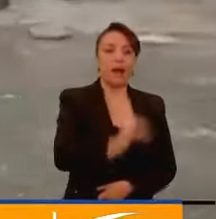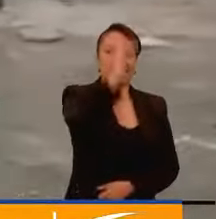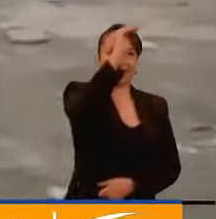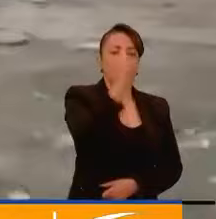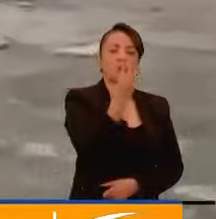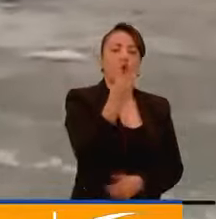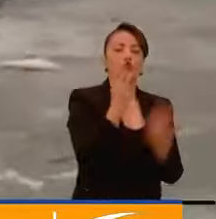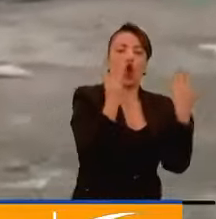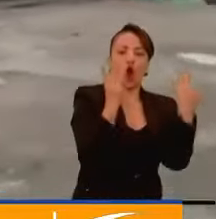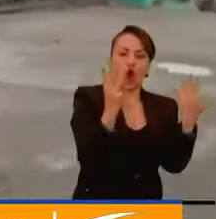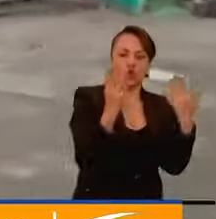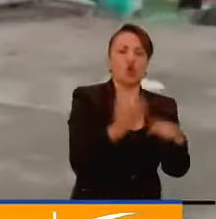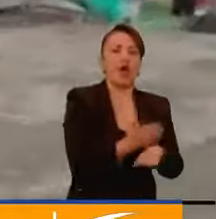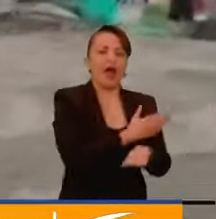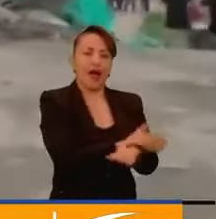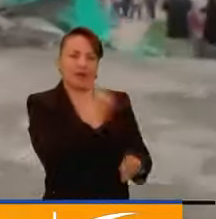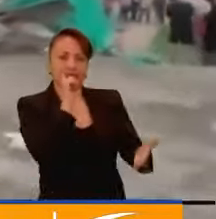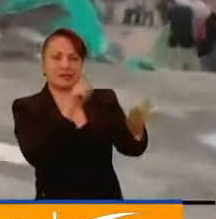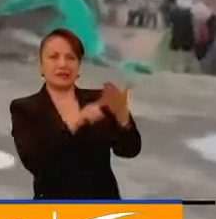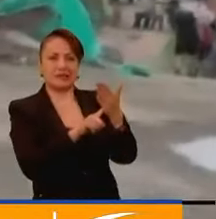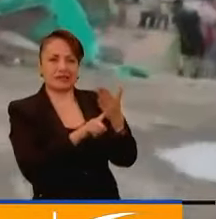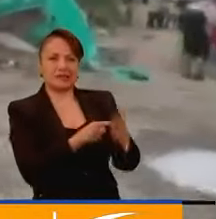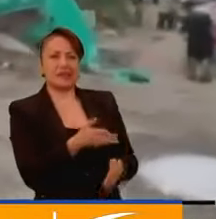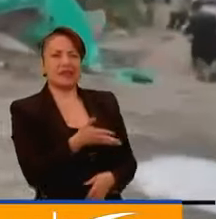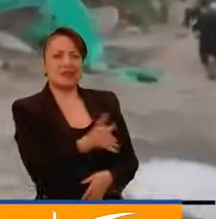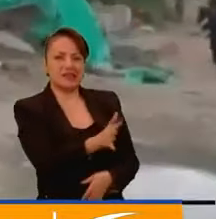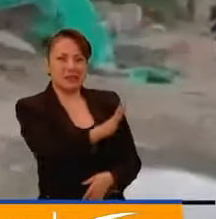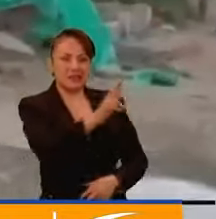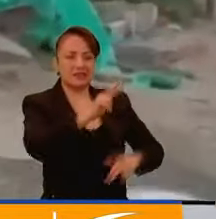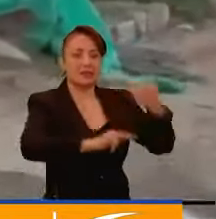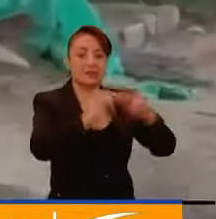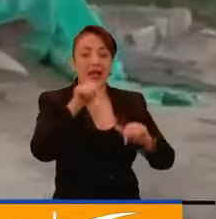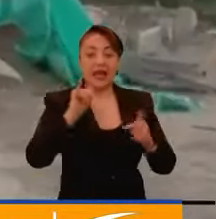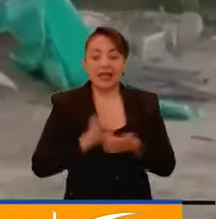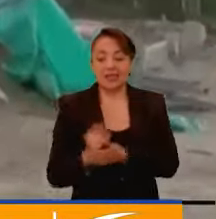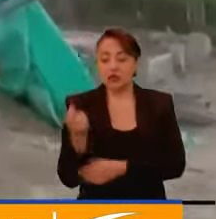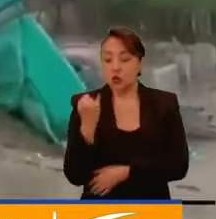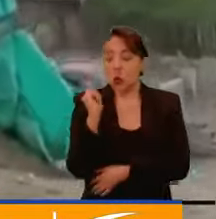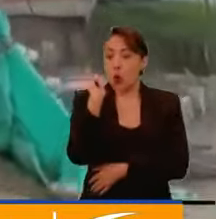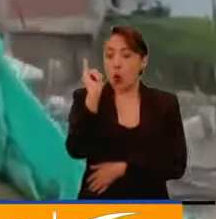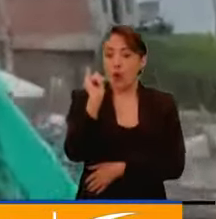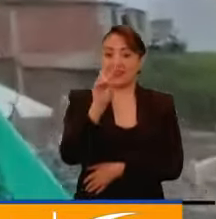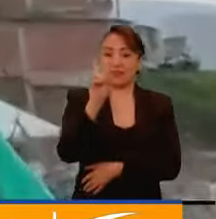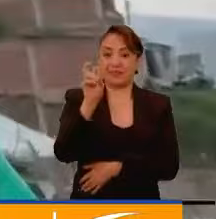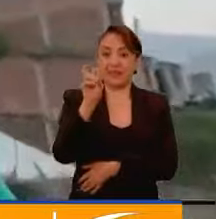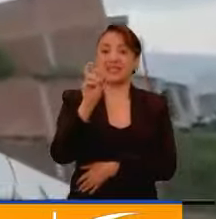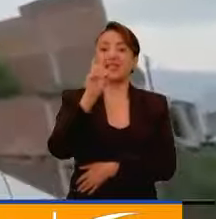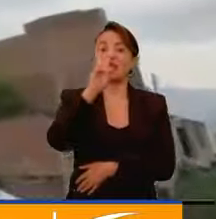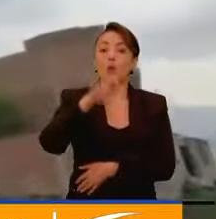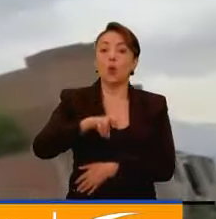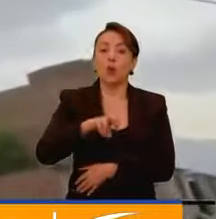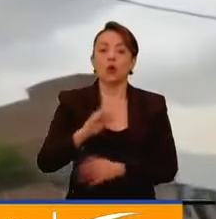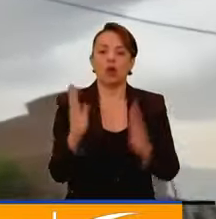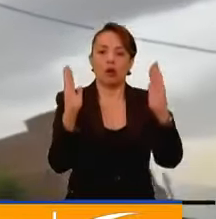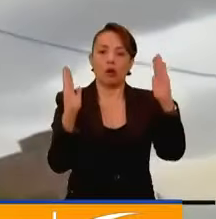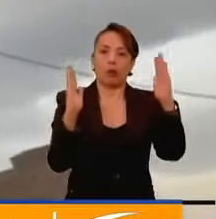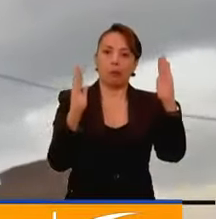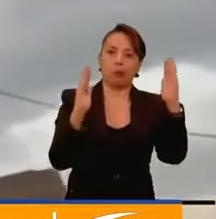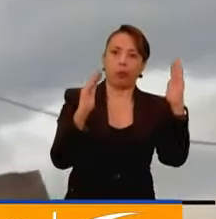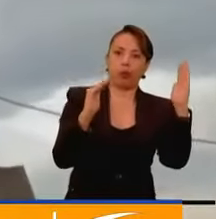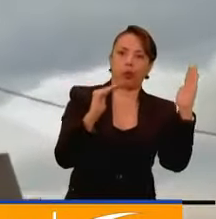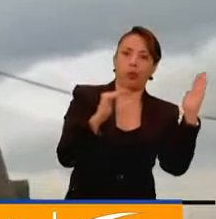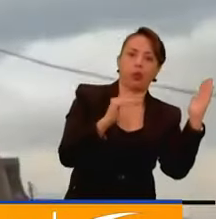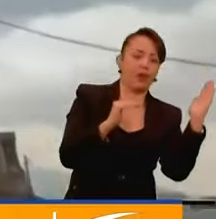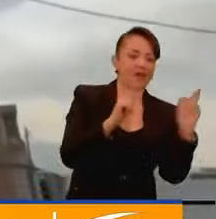mostrando irregularidades de construcción y finalmente en la madrugada de este jueves 27 de junio una parte colapsó todas las familias